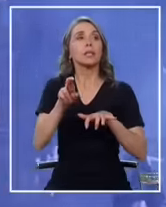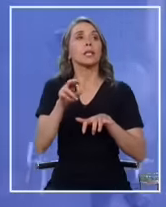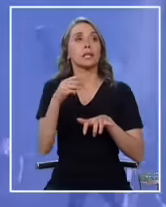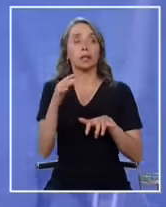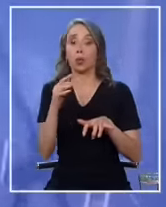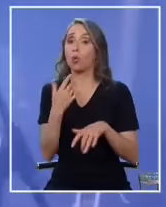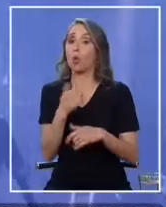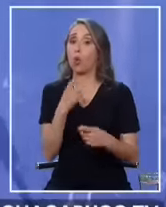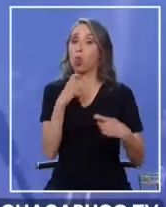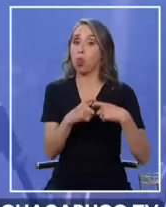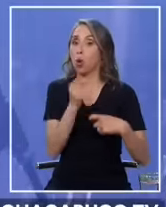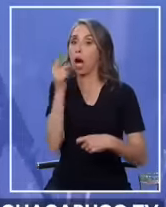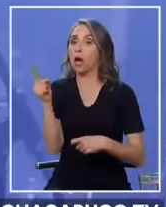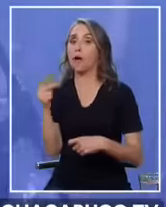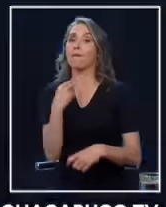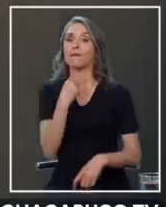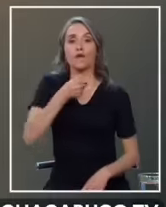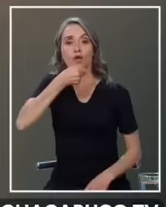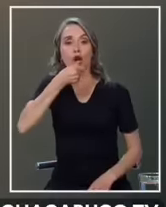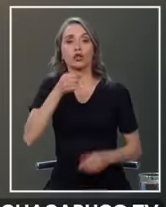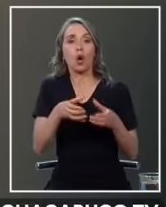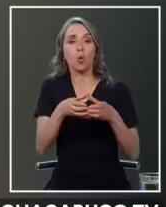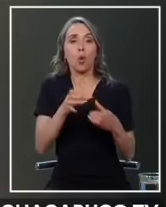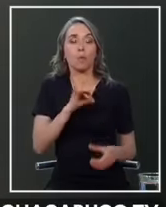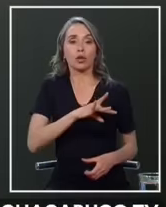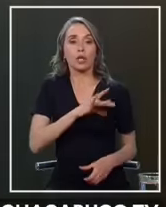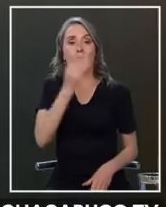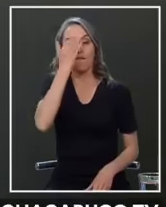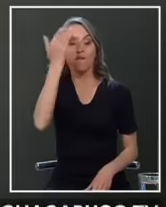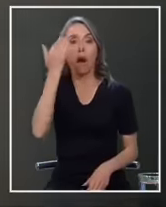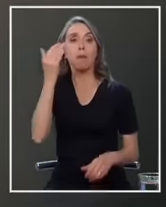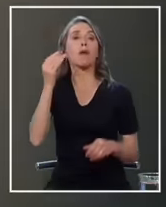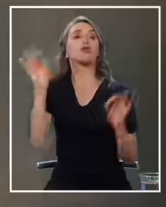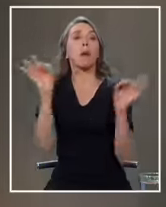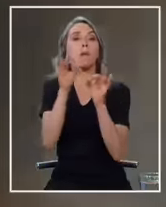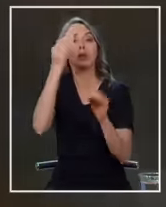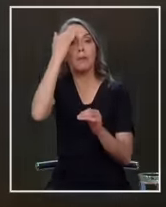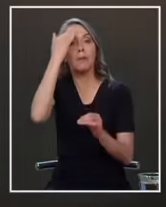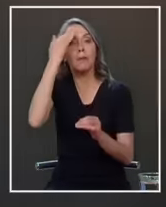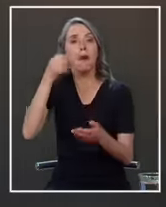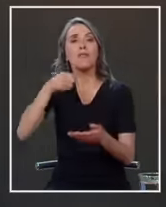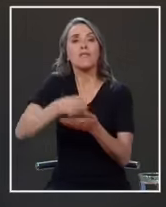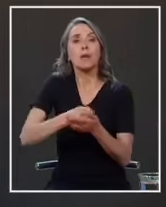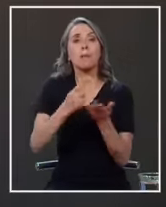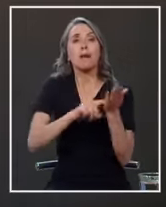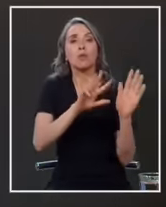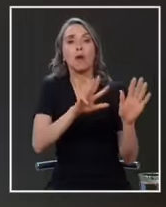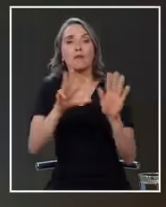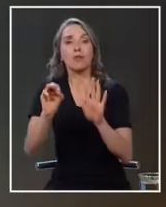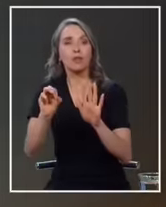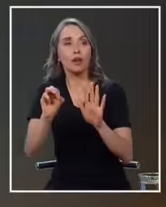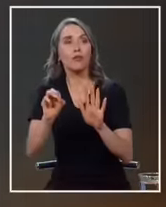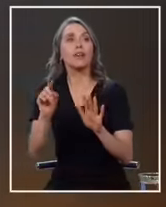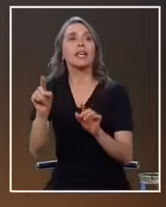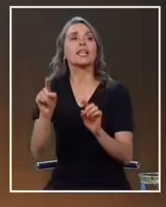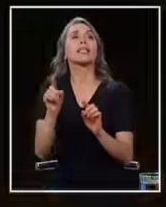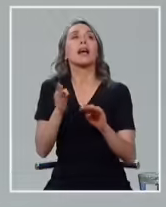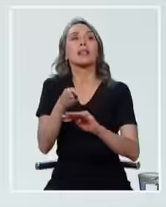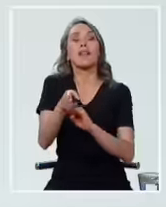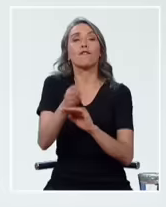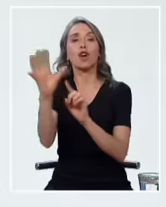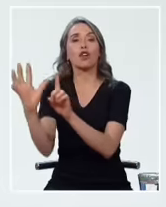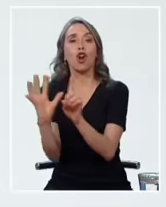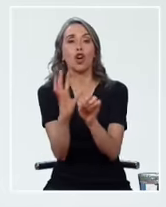Una dura acusación contra el líder de esta banda chilena, ícono pop a fines de los 90, que compartió con sus seguidores en